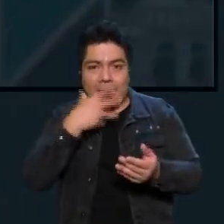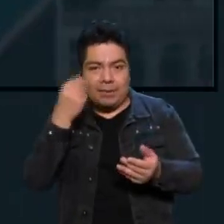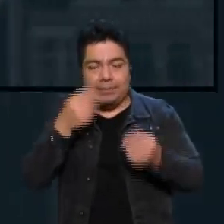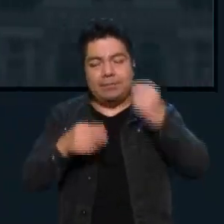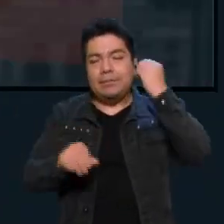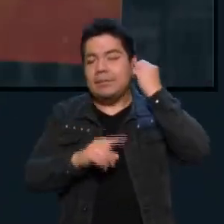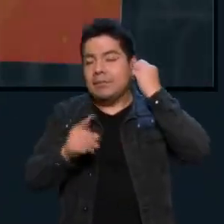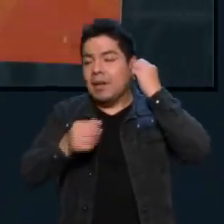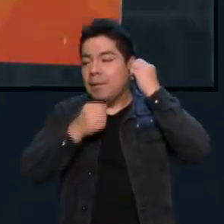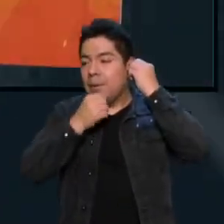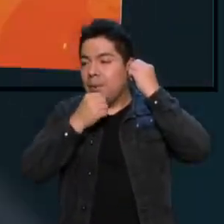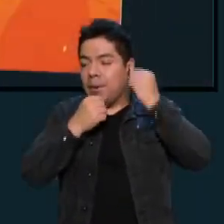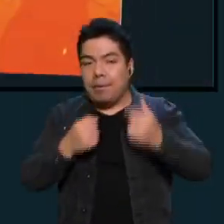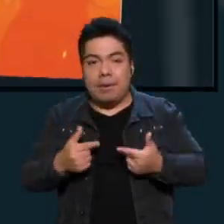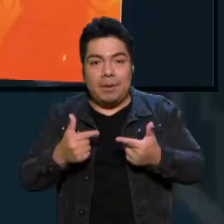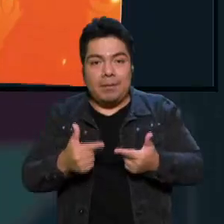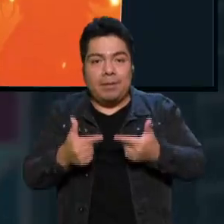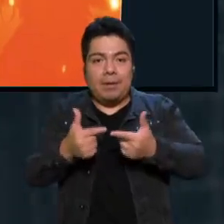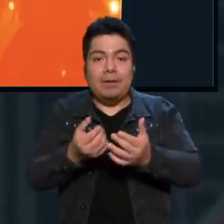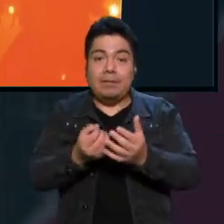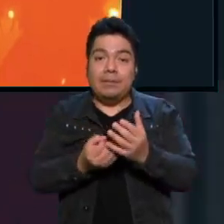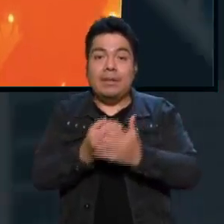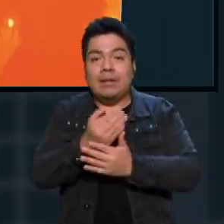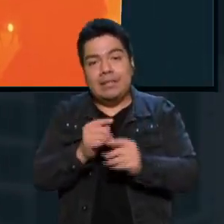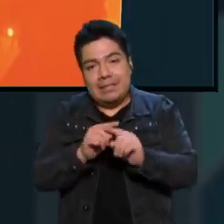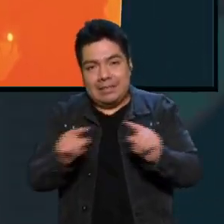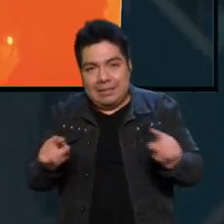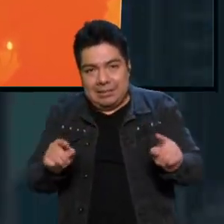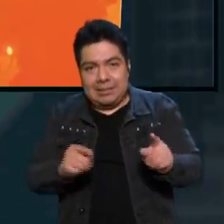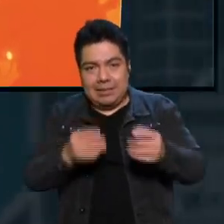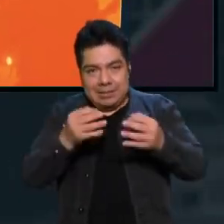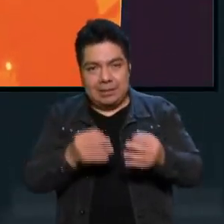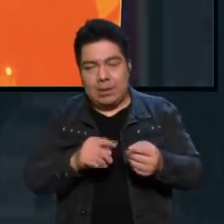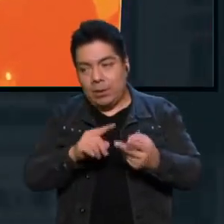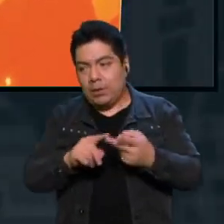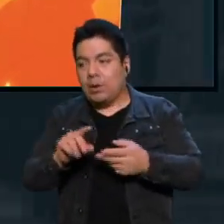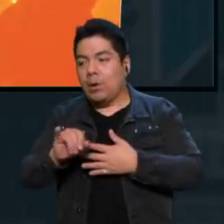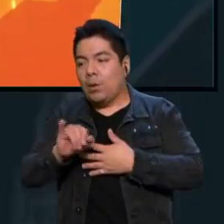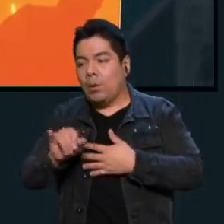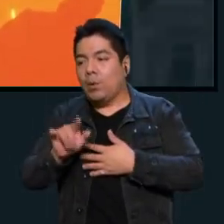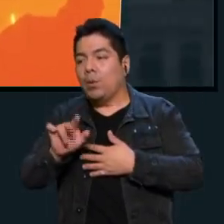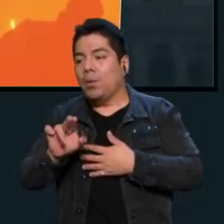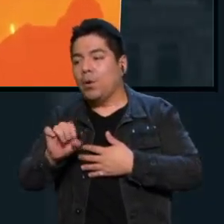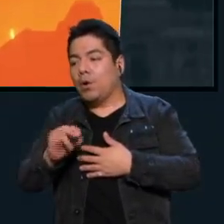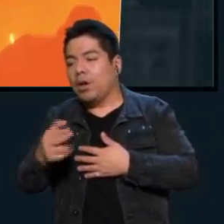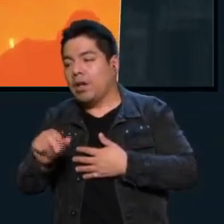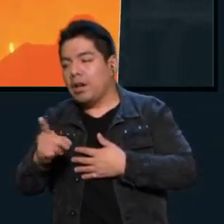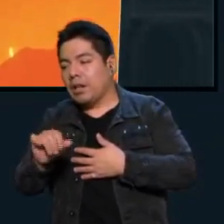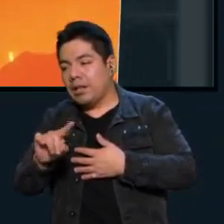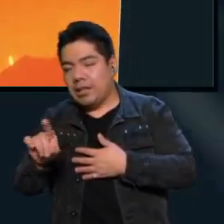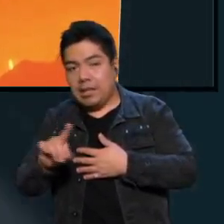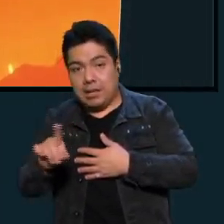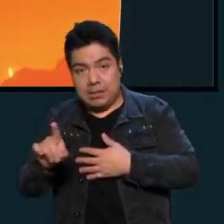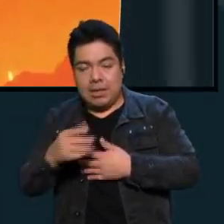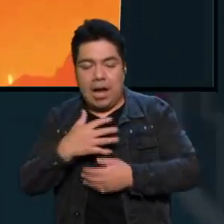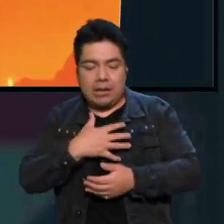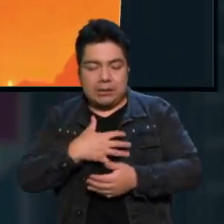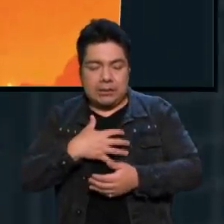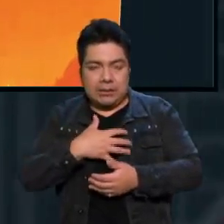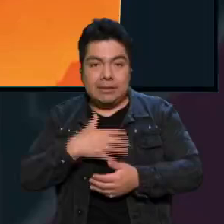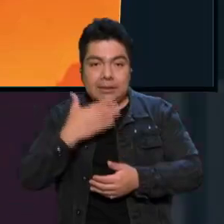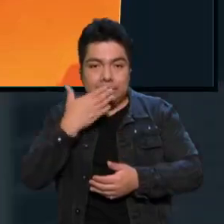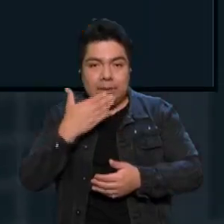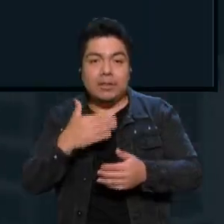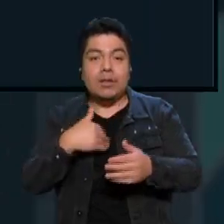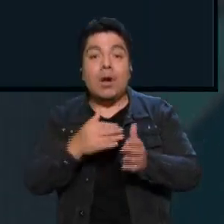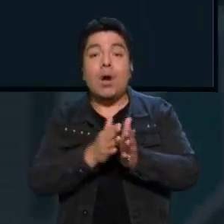es un periodista de una generación totalmente diferente, que es Julio Hernández. Entonces, a mí me place mucho, al final de cuentas, pues yo